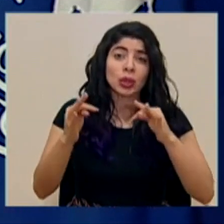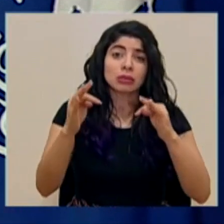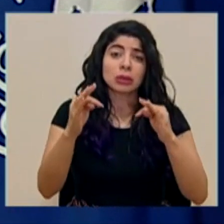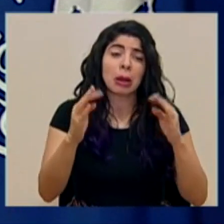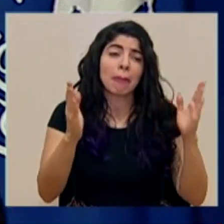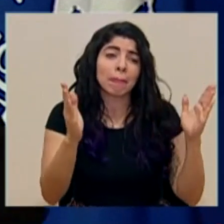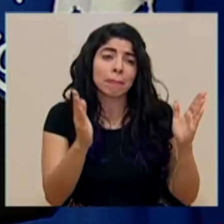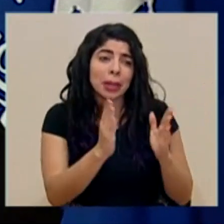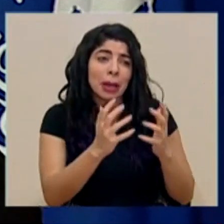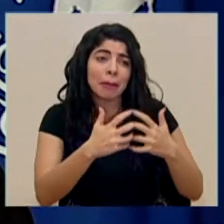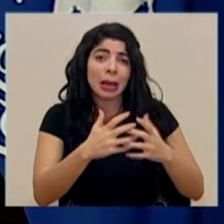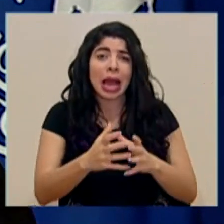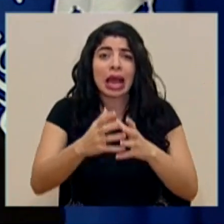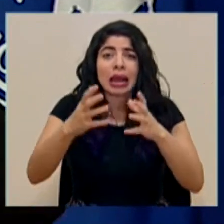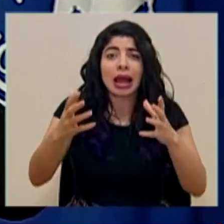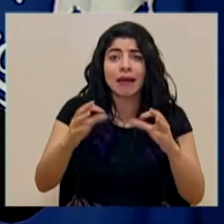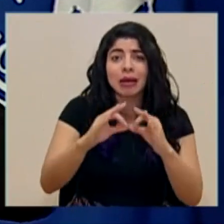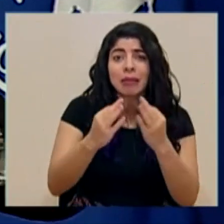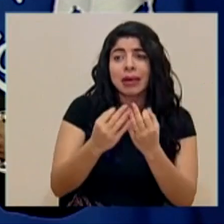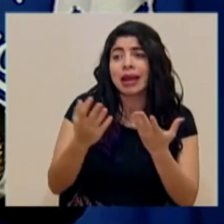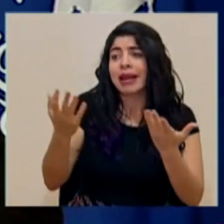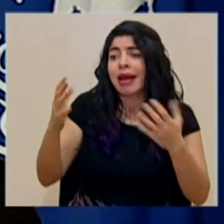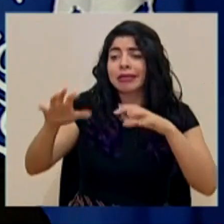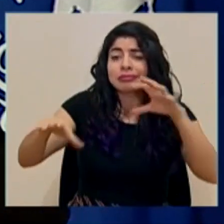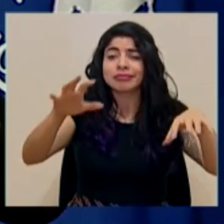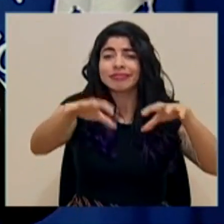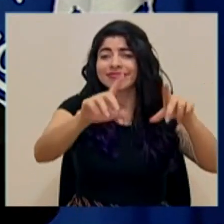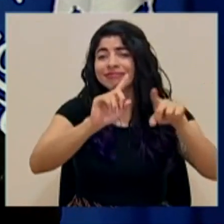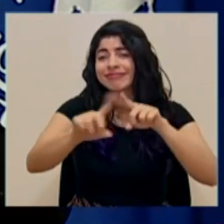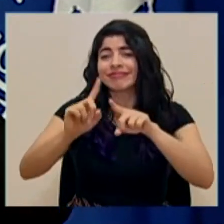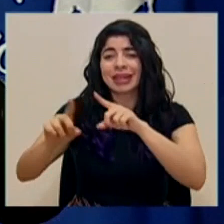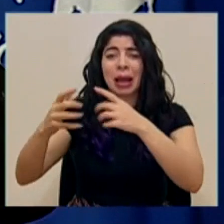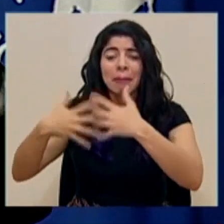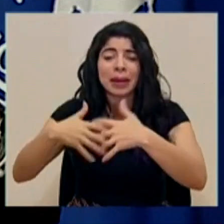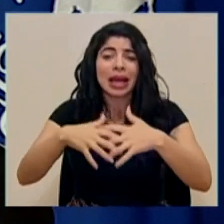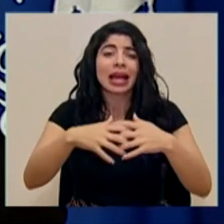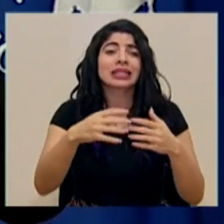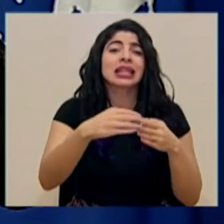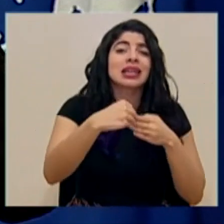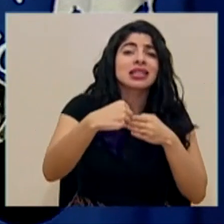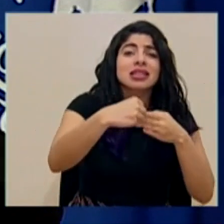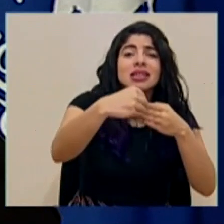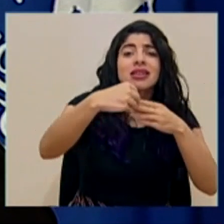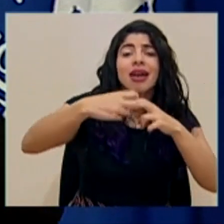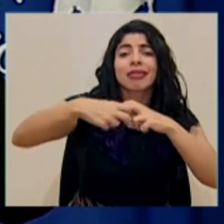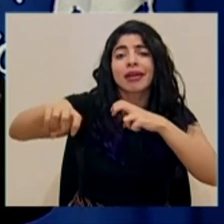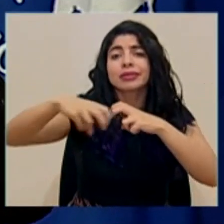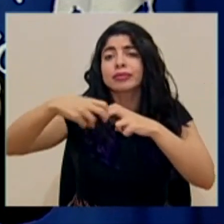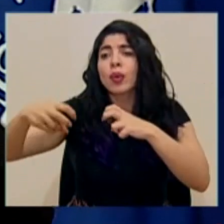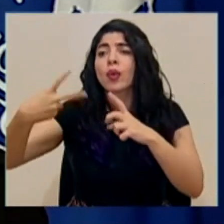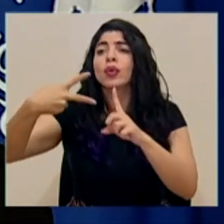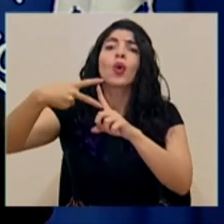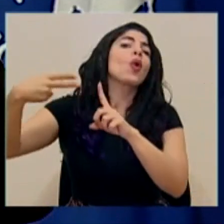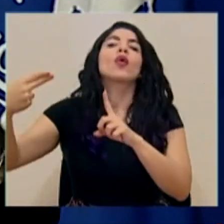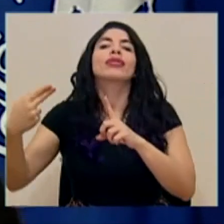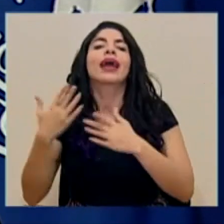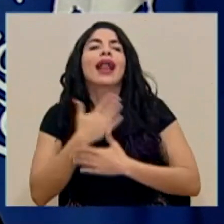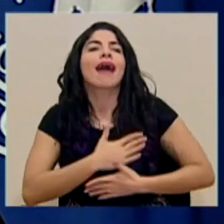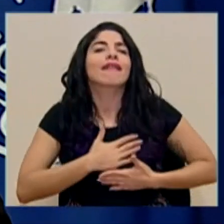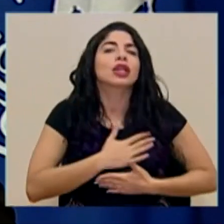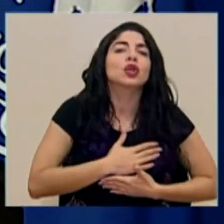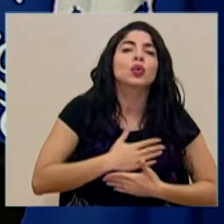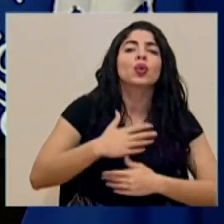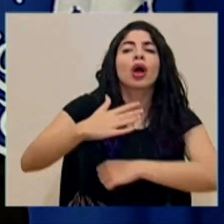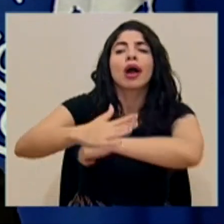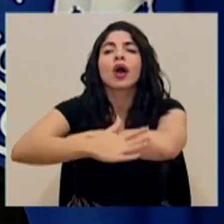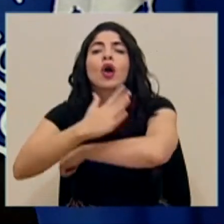pequeñas, grandes, familiares, en todos los sectores, guías, transporte, hoteles, aventura en